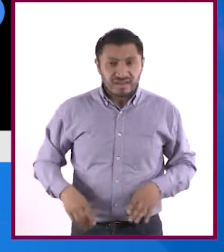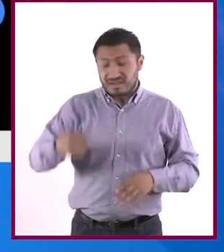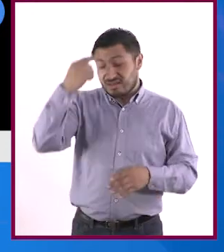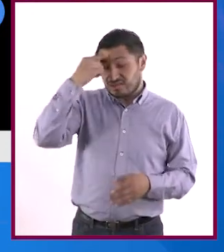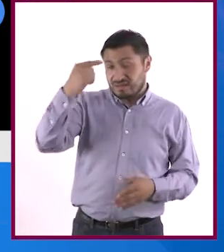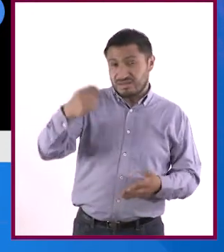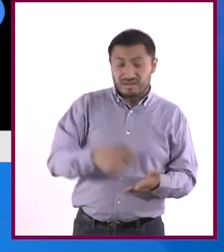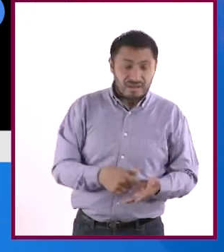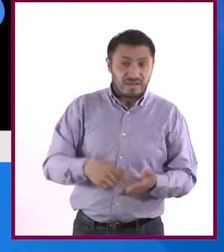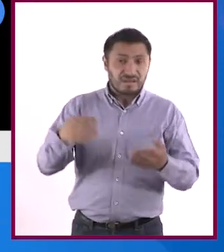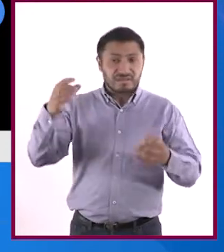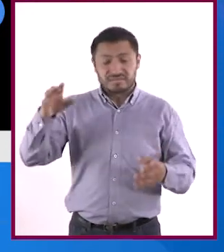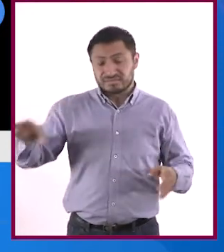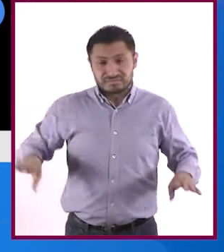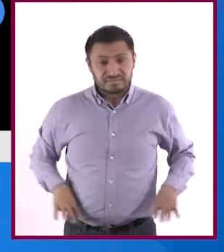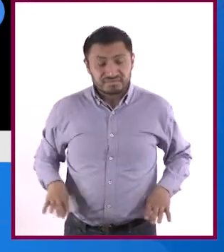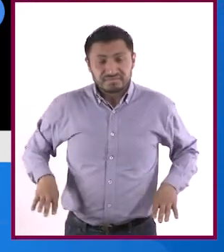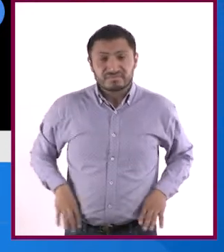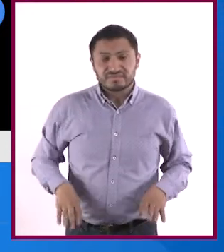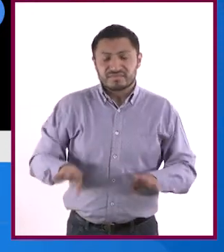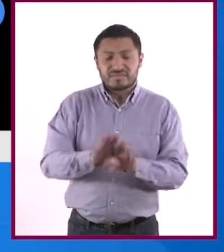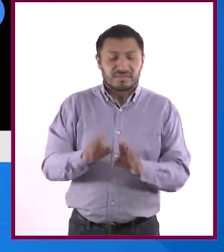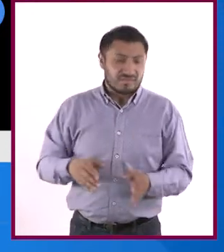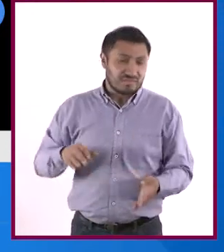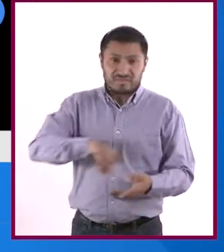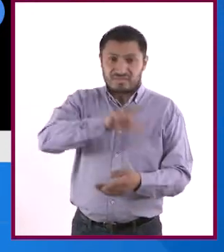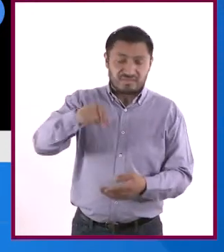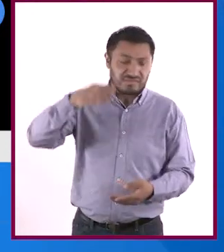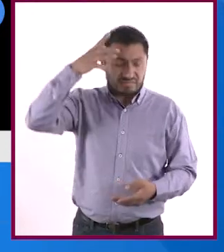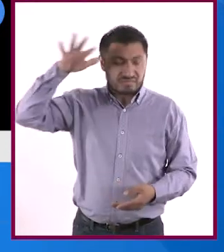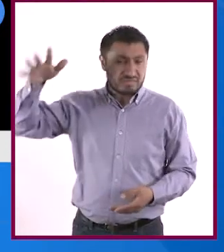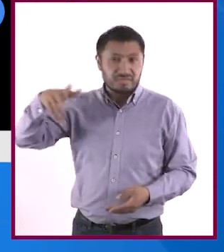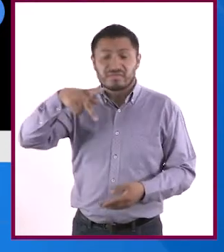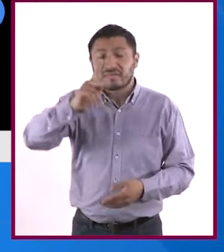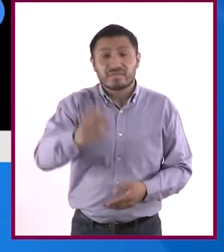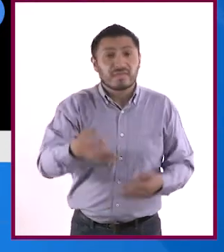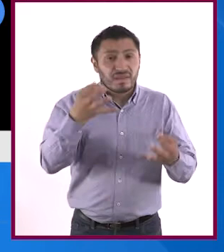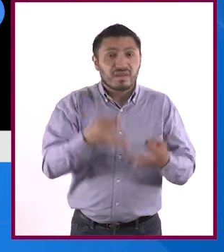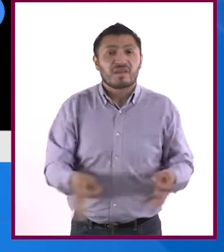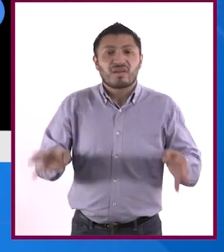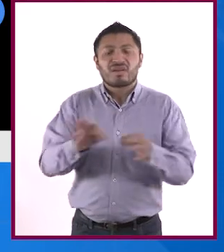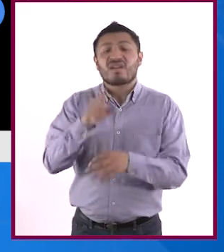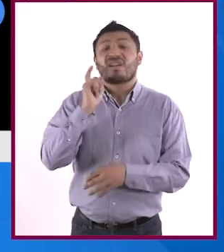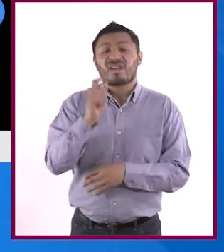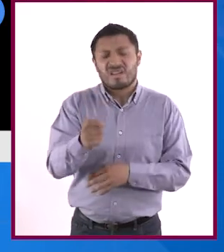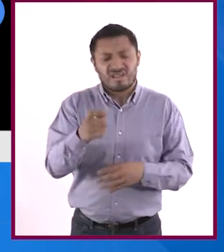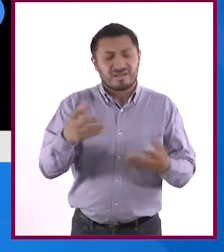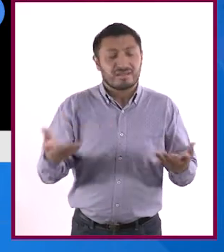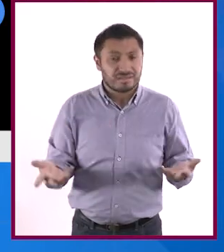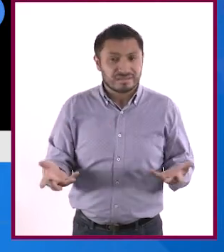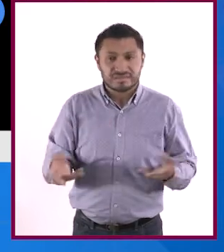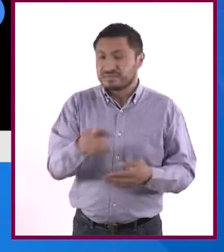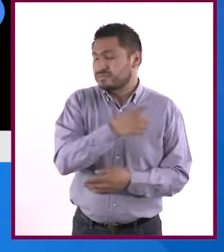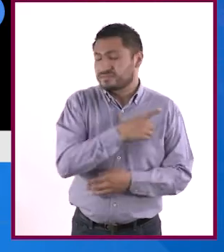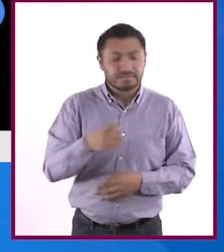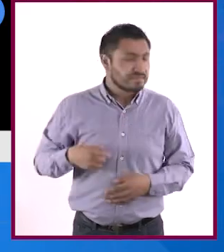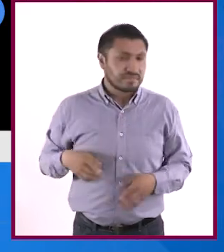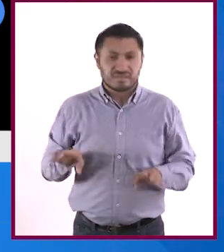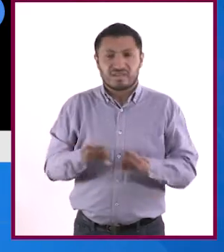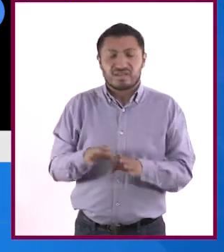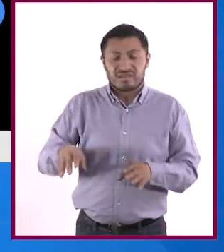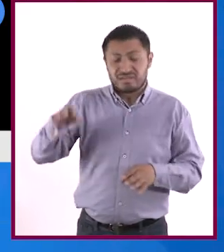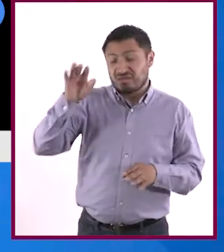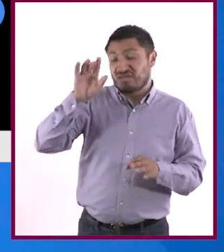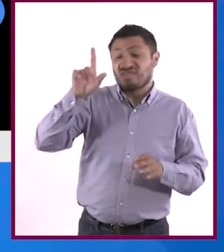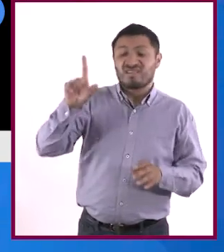que derivan en adultocentrismo, pero realmente creo que lo importante que hay que entender es que no debemos minimizar a una persona